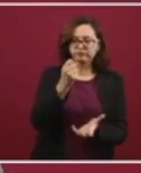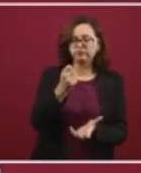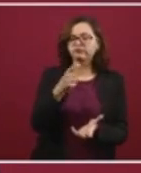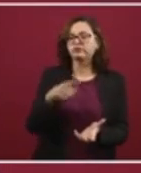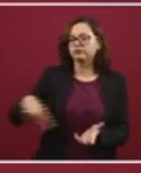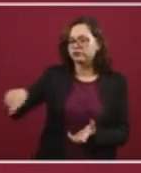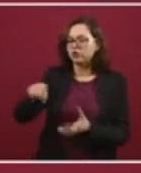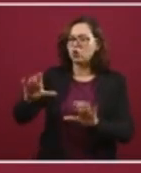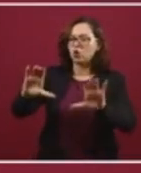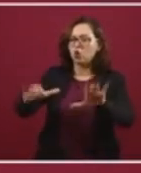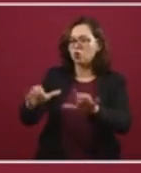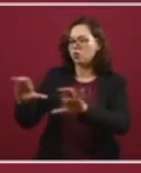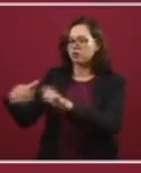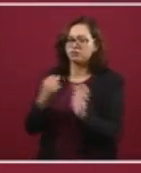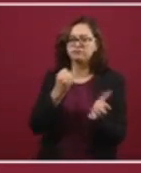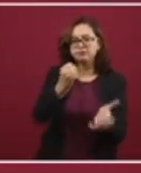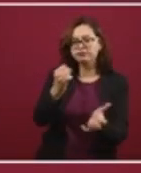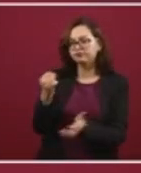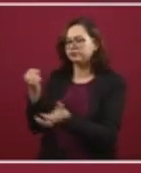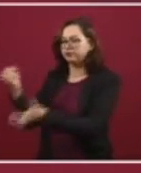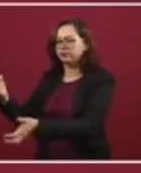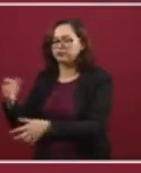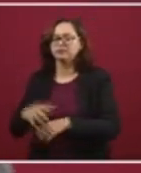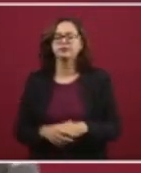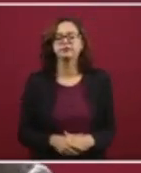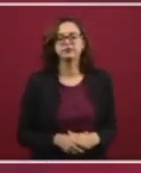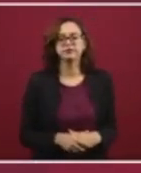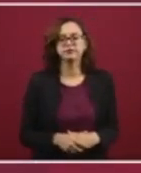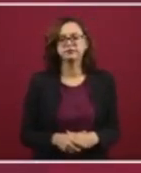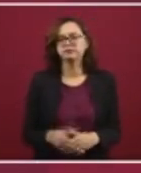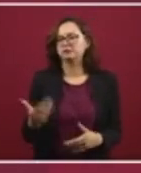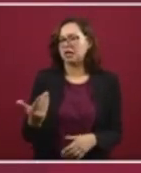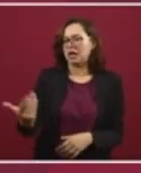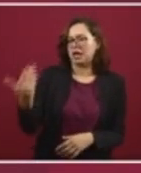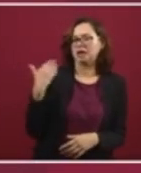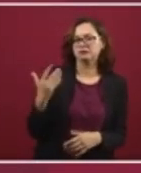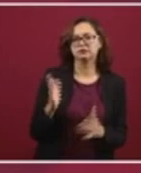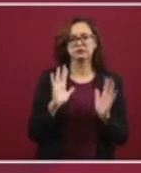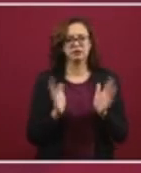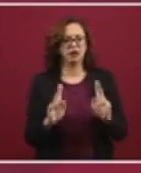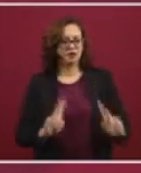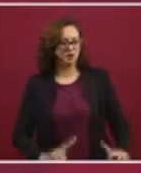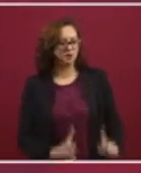por la venta de terrenos